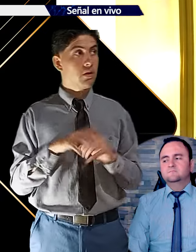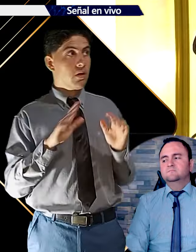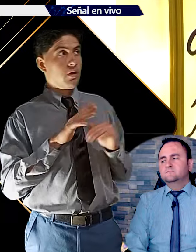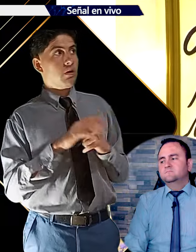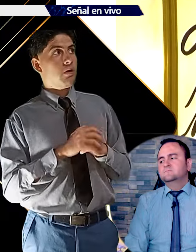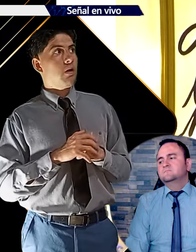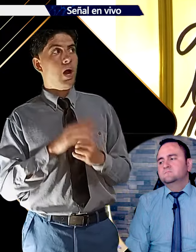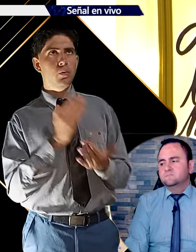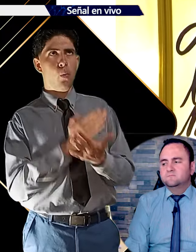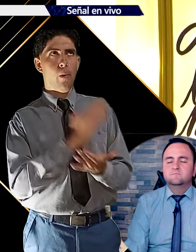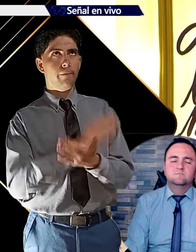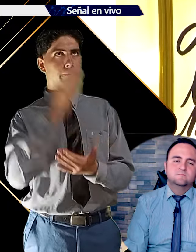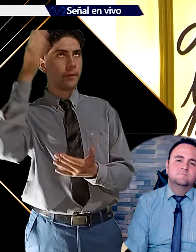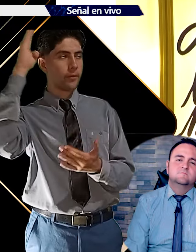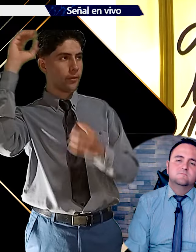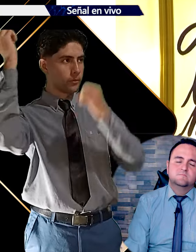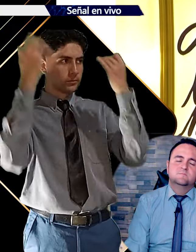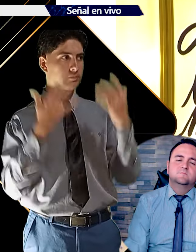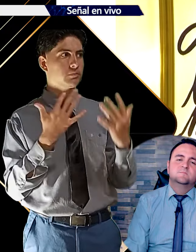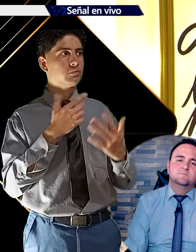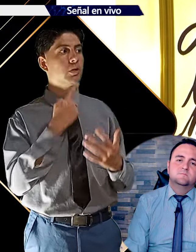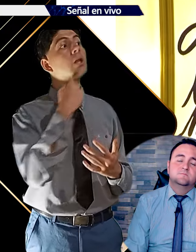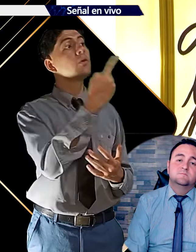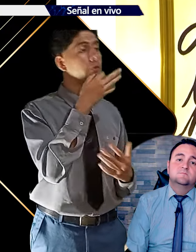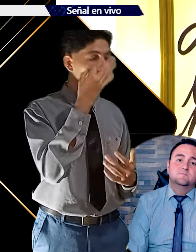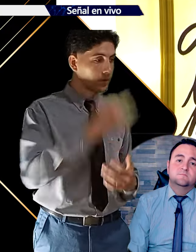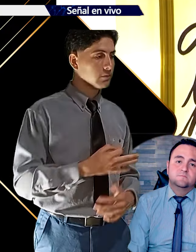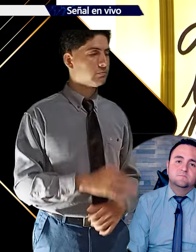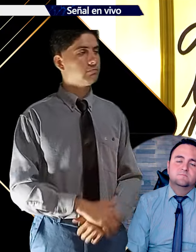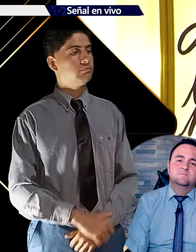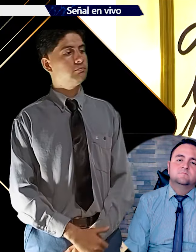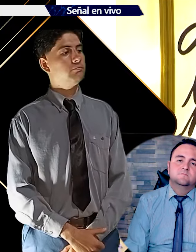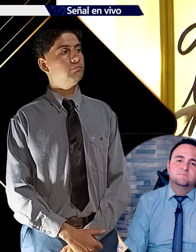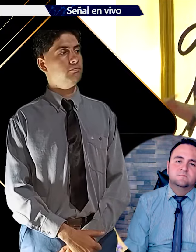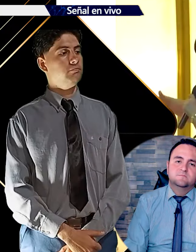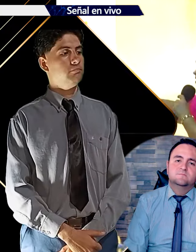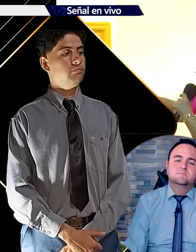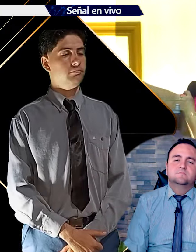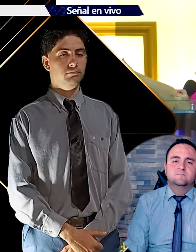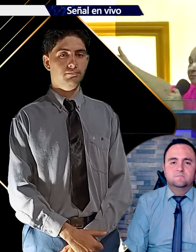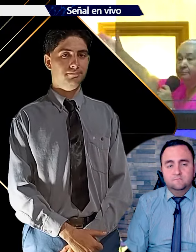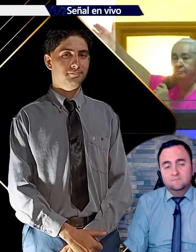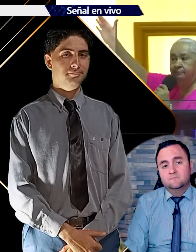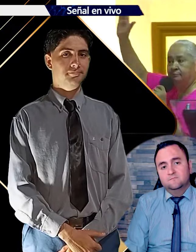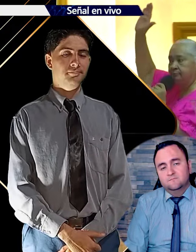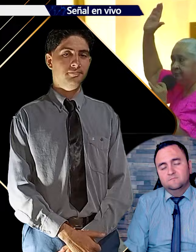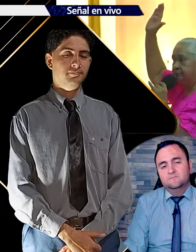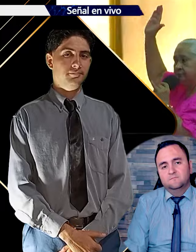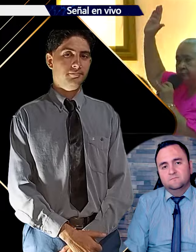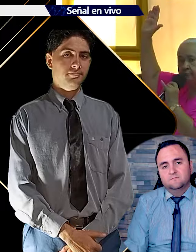yo le decía, Keila, esto y aquello y lo otro. ¡Ay, no! Antes que el Espíritu Santo le revele, venga, yo le digo la verdad.